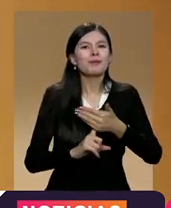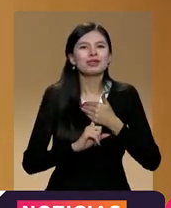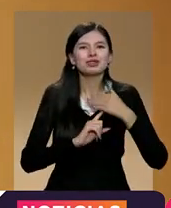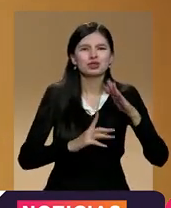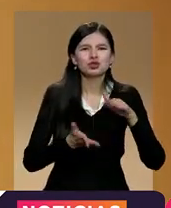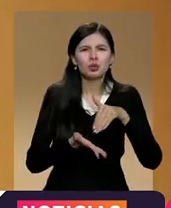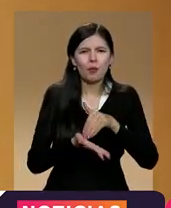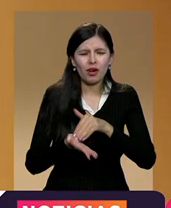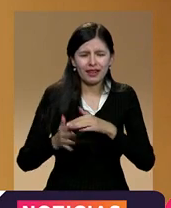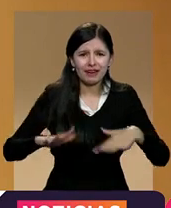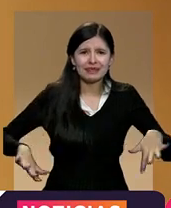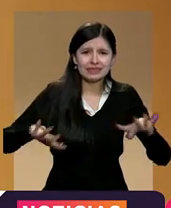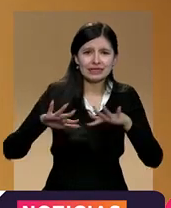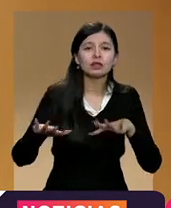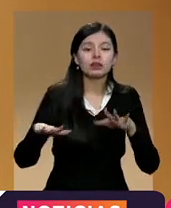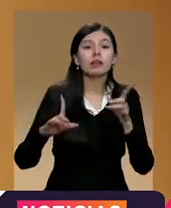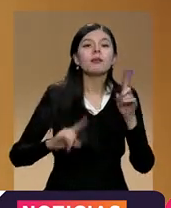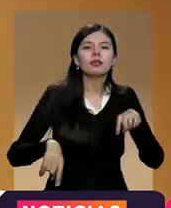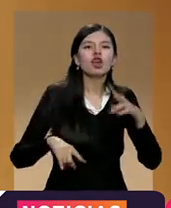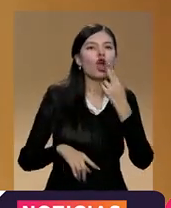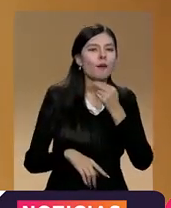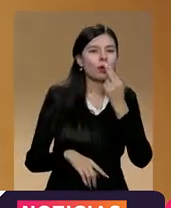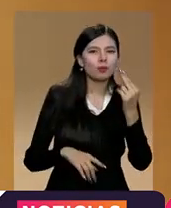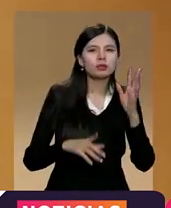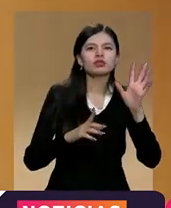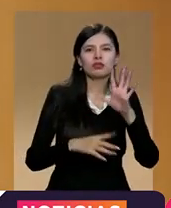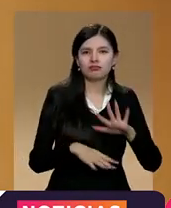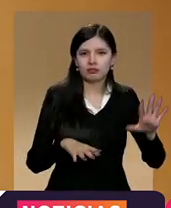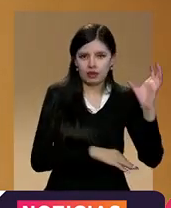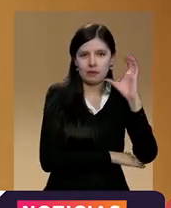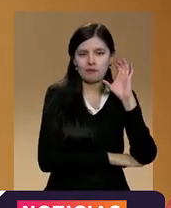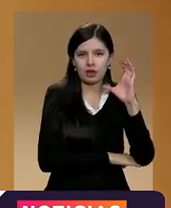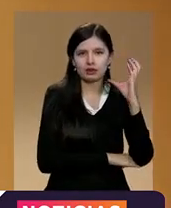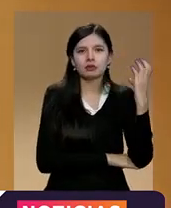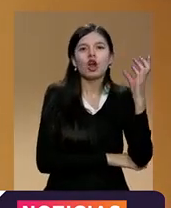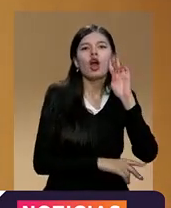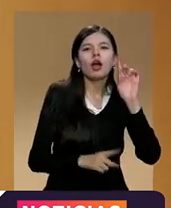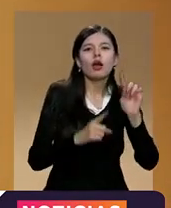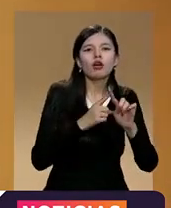vulnerables y el compromiso del país con los objetivos y metas de la Agenda 2030.